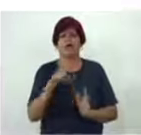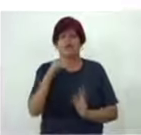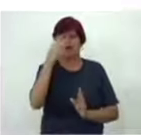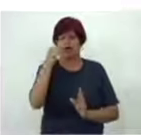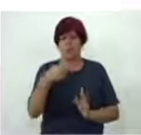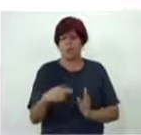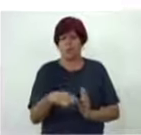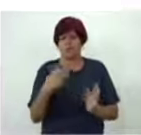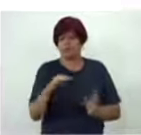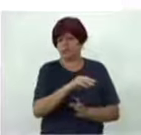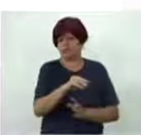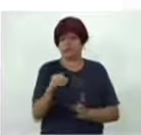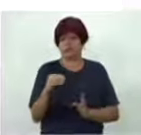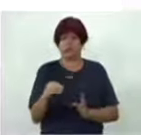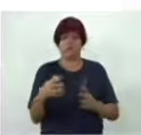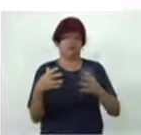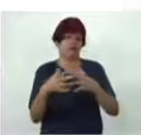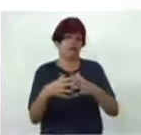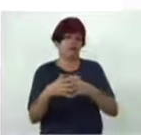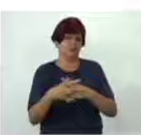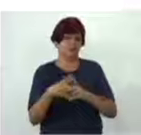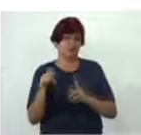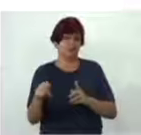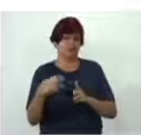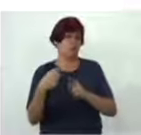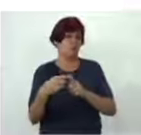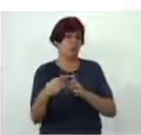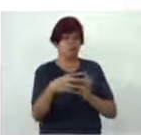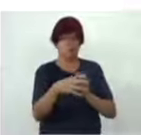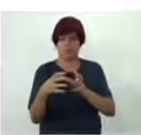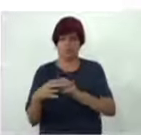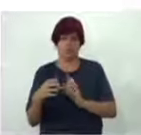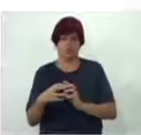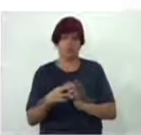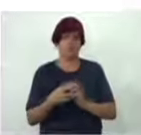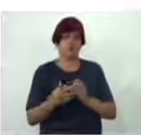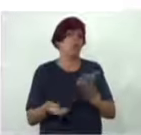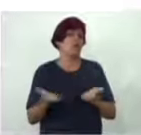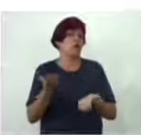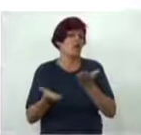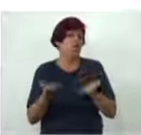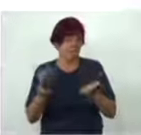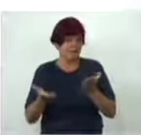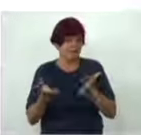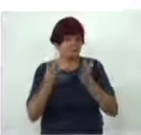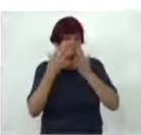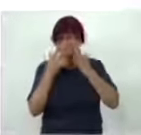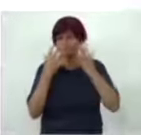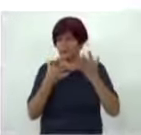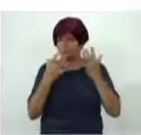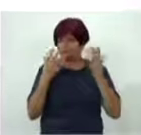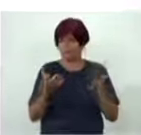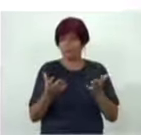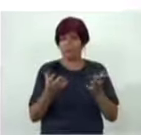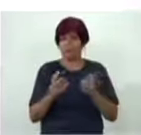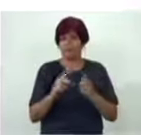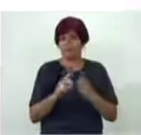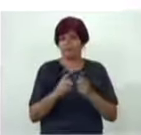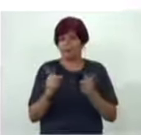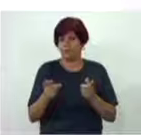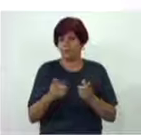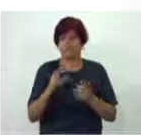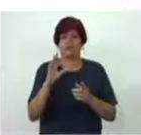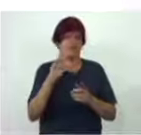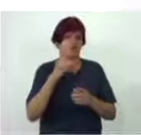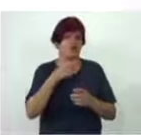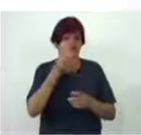las relaciones de estos con respecto a otros. La comparación, muy importante, porque bajo los criterios que